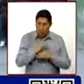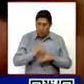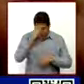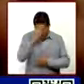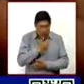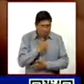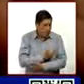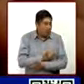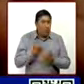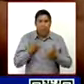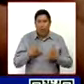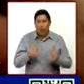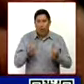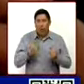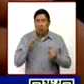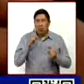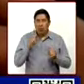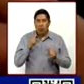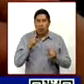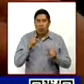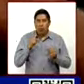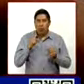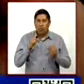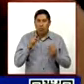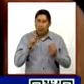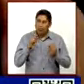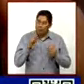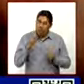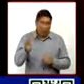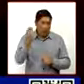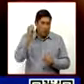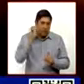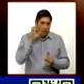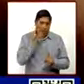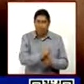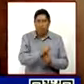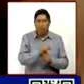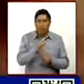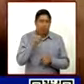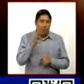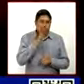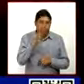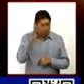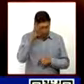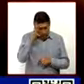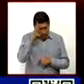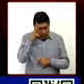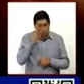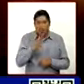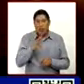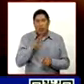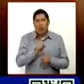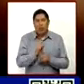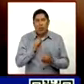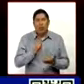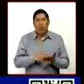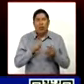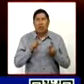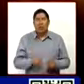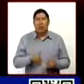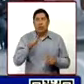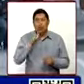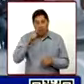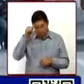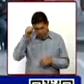específico aún debido una oportuna eh intervención de los padres de familia se ha podido identificar a esta persona